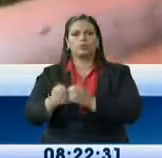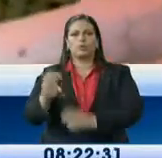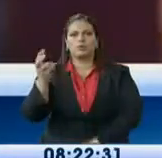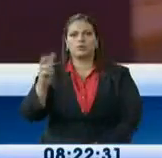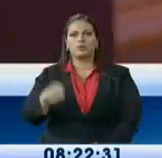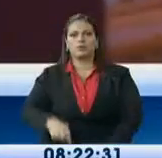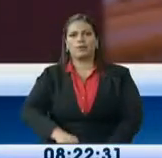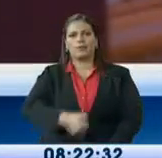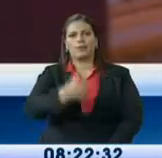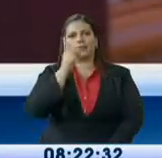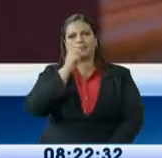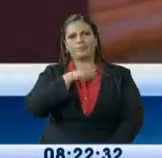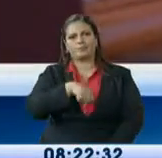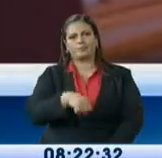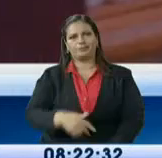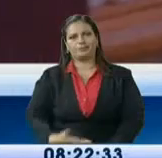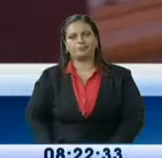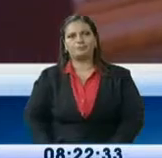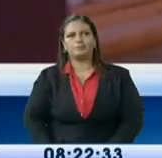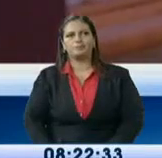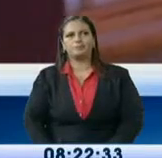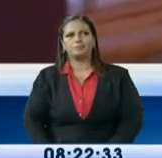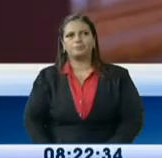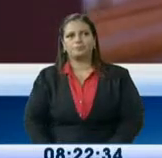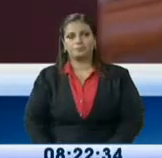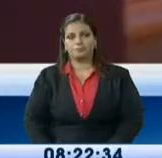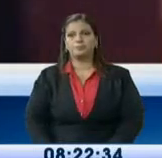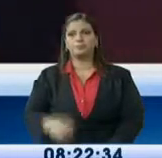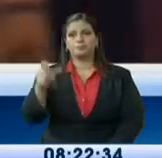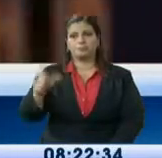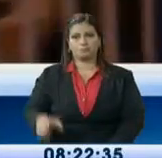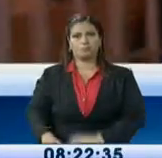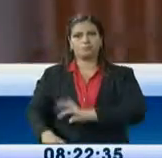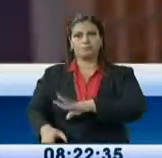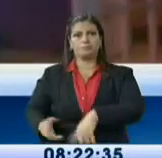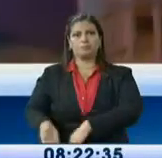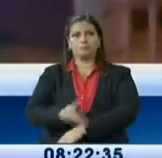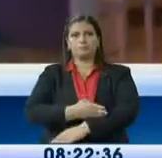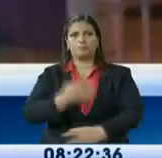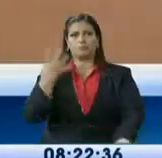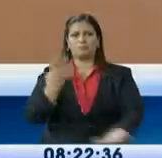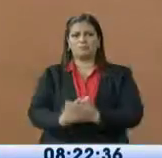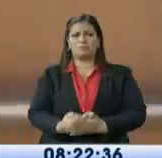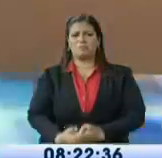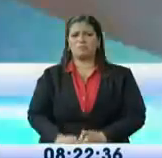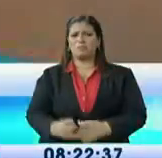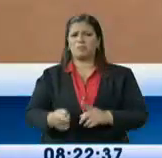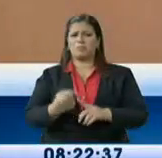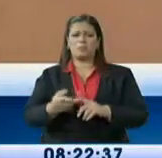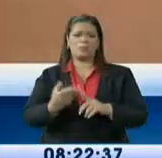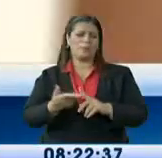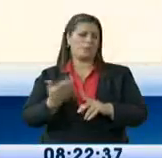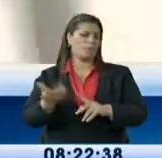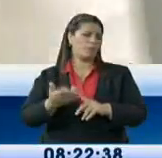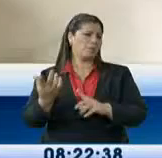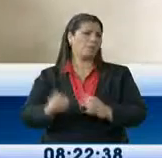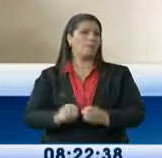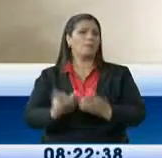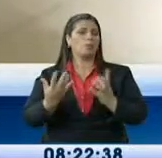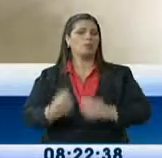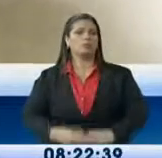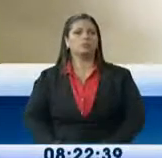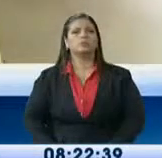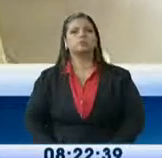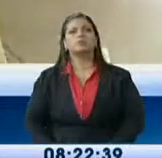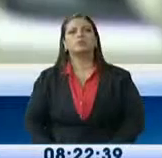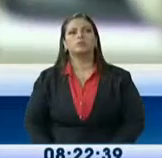juguete. Además, el mismo individuo registra varias detenciones anteriores. El afectado, aún